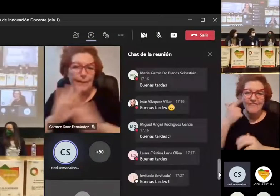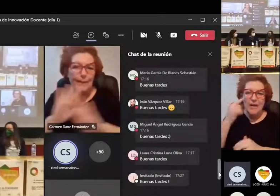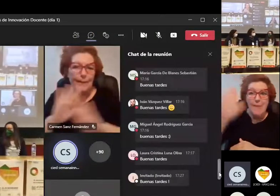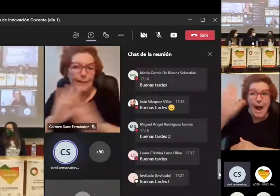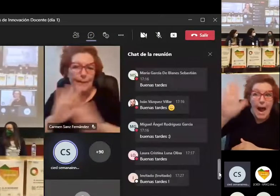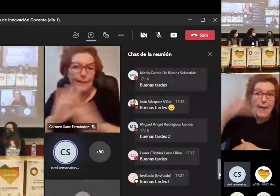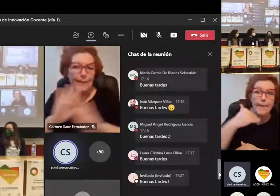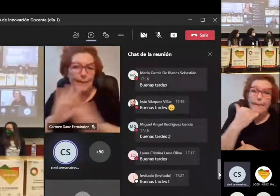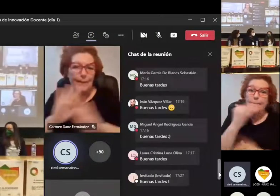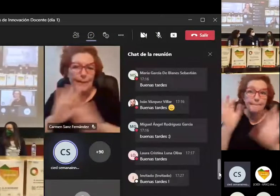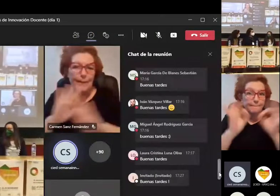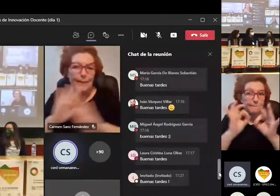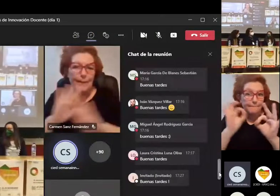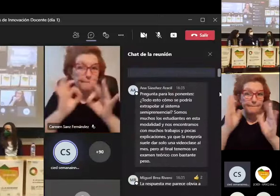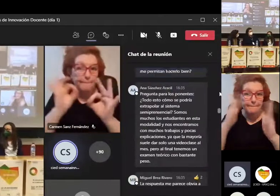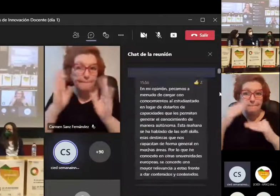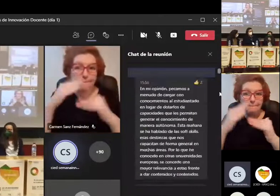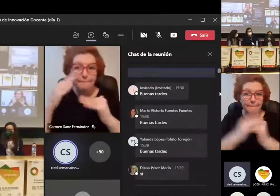o